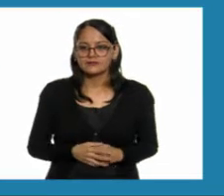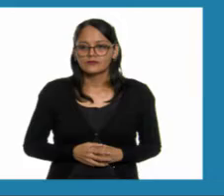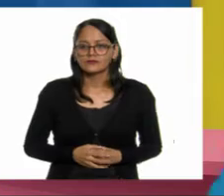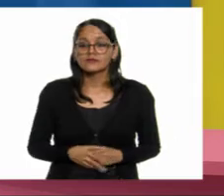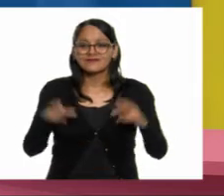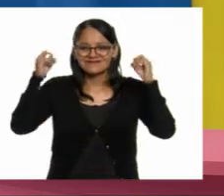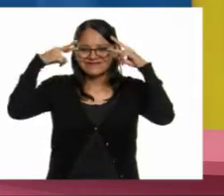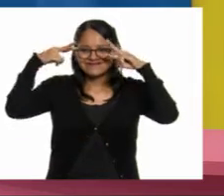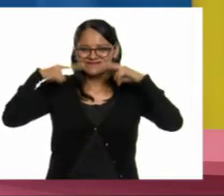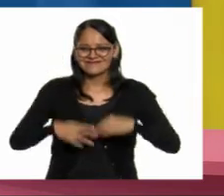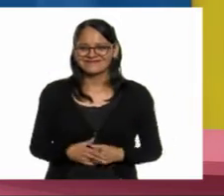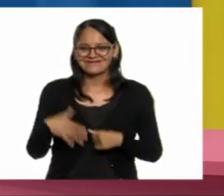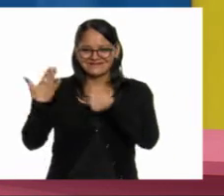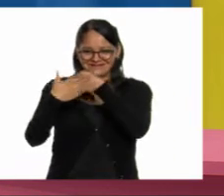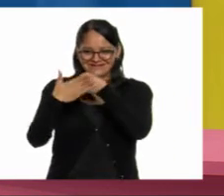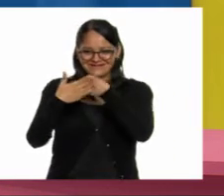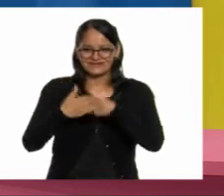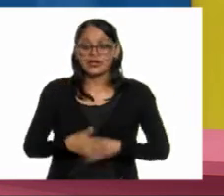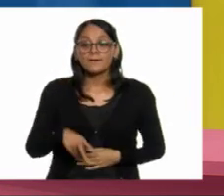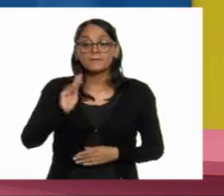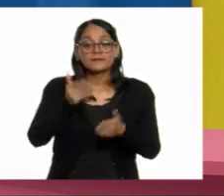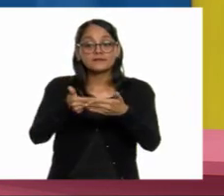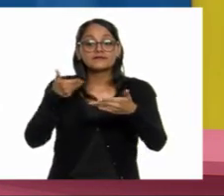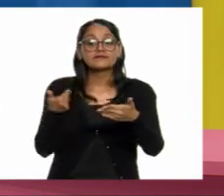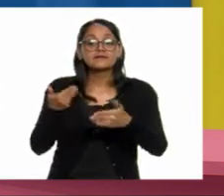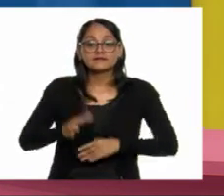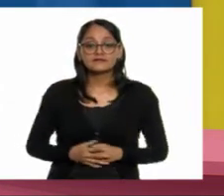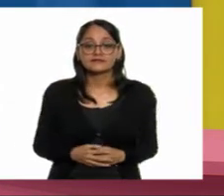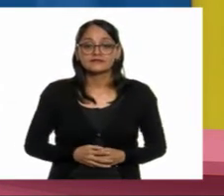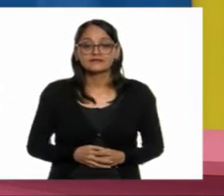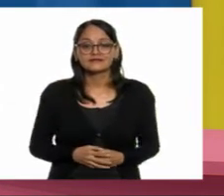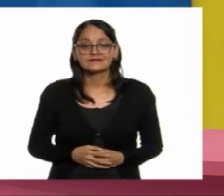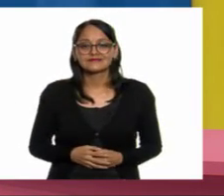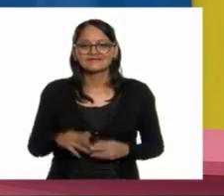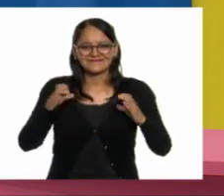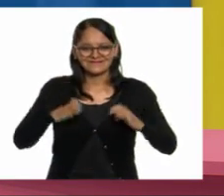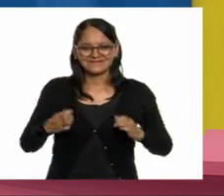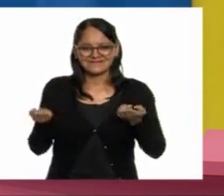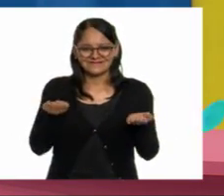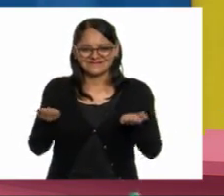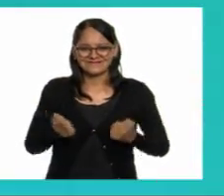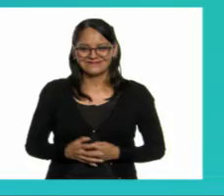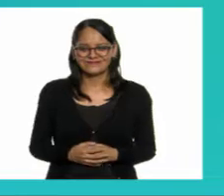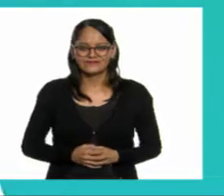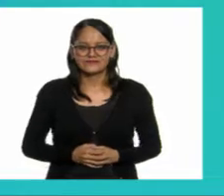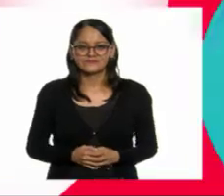Nos vemos. Hasta la próxima. Pero antes, a movernos un poco.